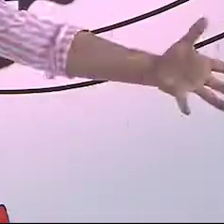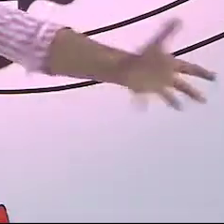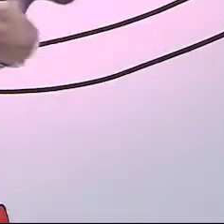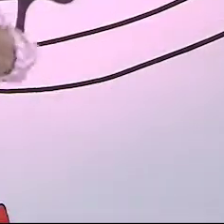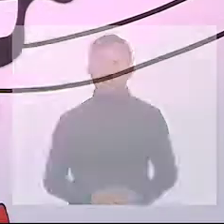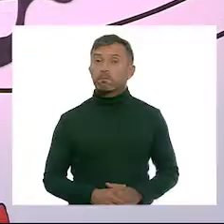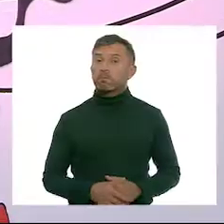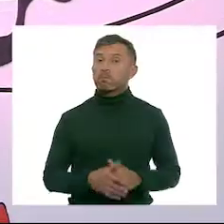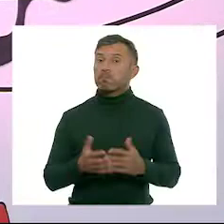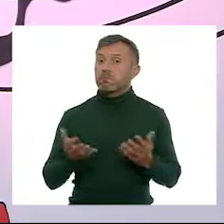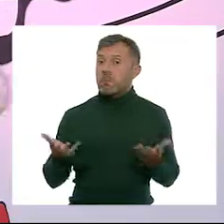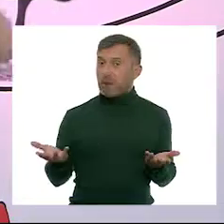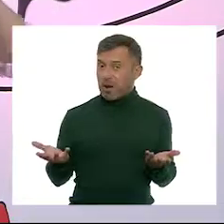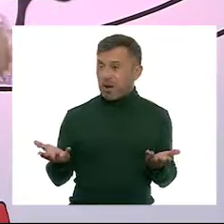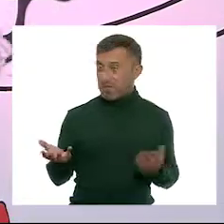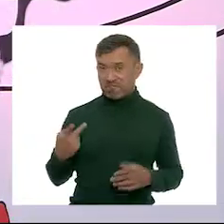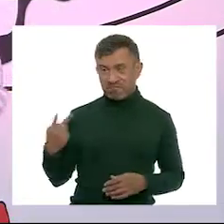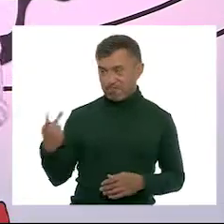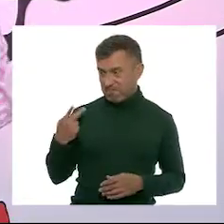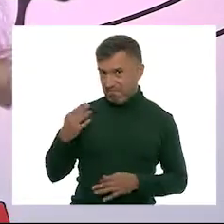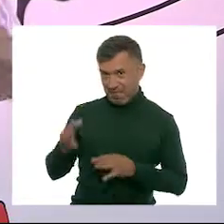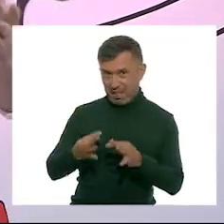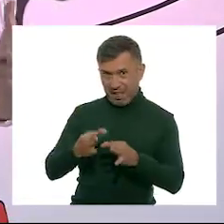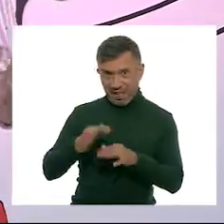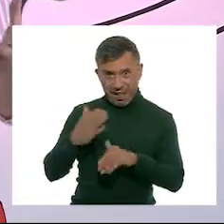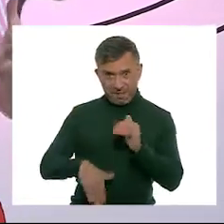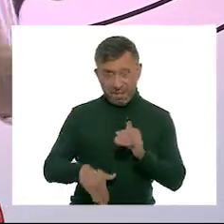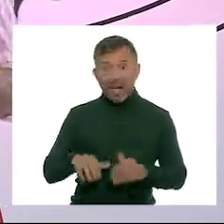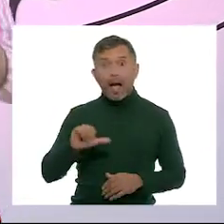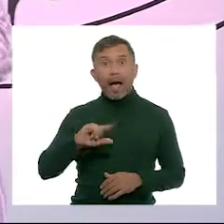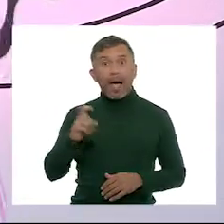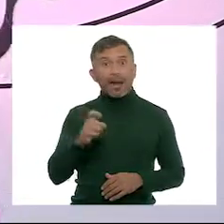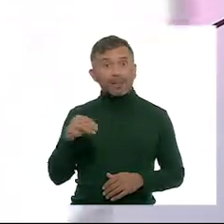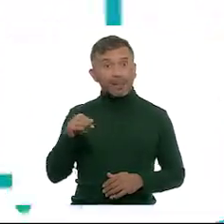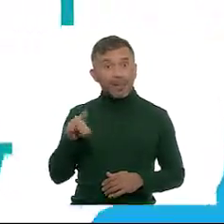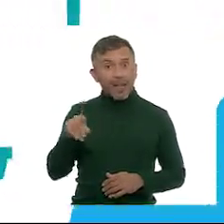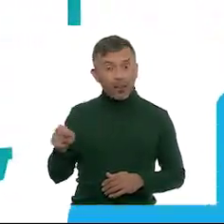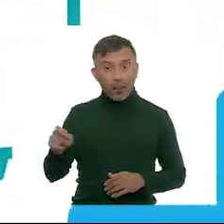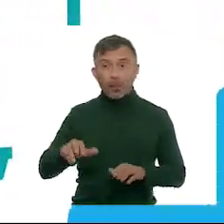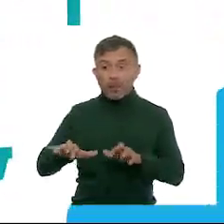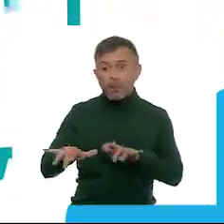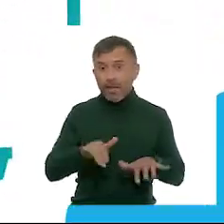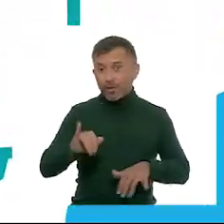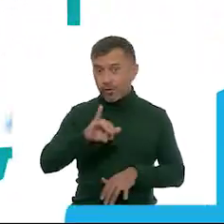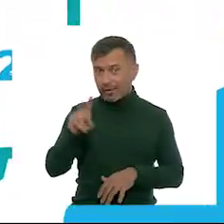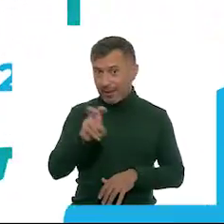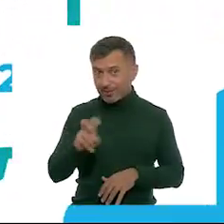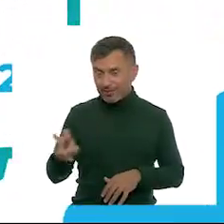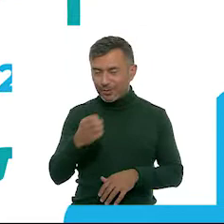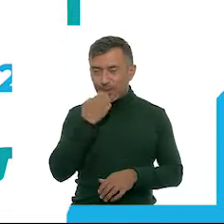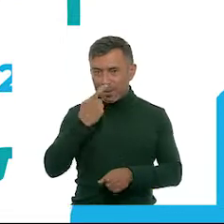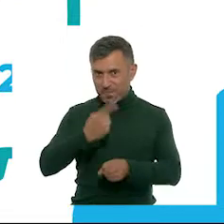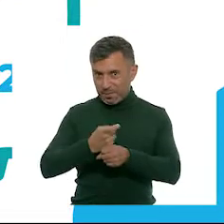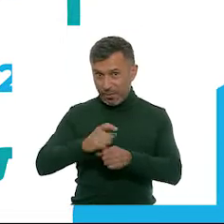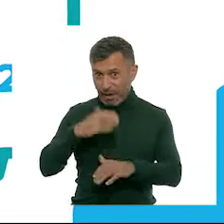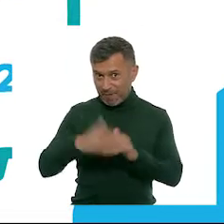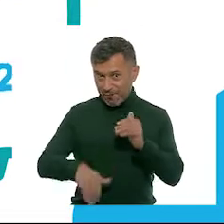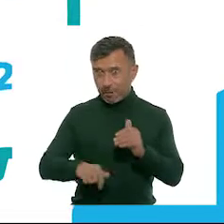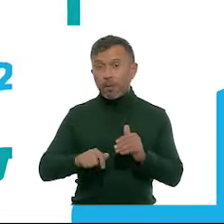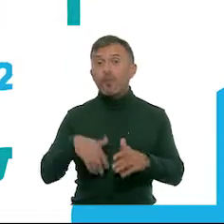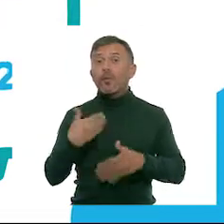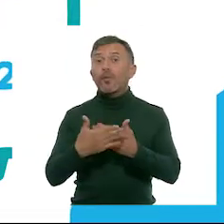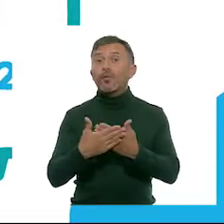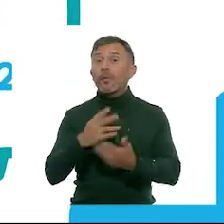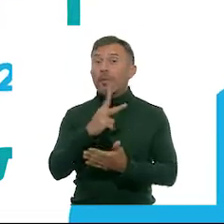Bueno, pues por nuestra parte es todo en Alex Mercado y el piano de jazz de primer grado. Les dejamos con Vida Saludable,